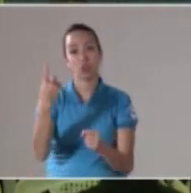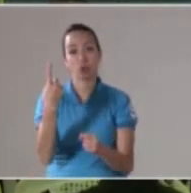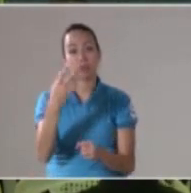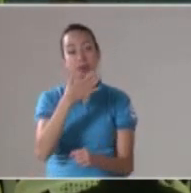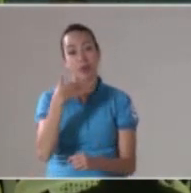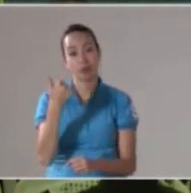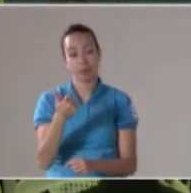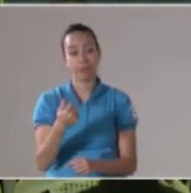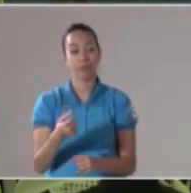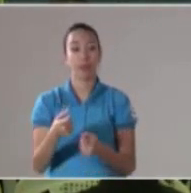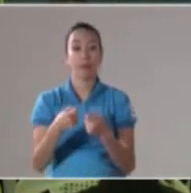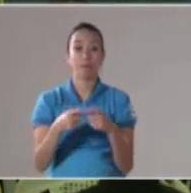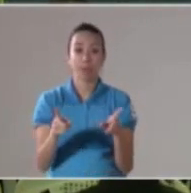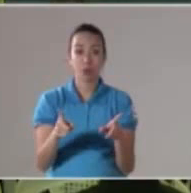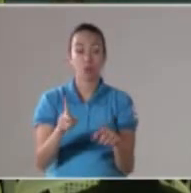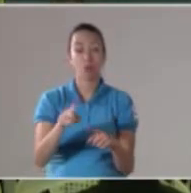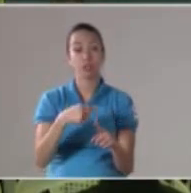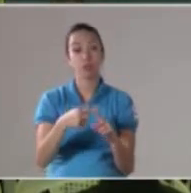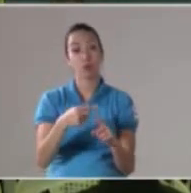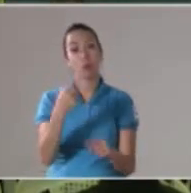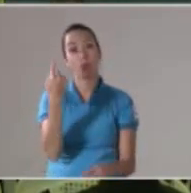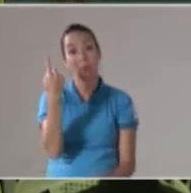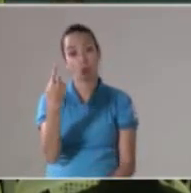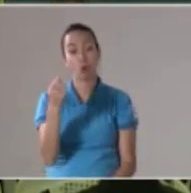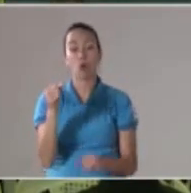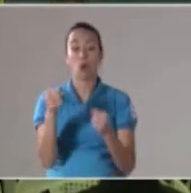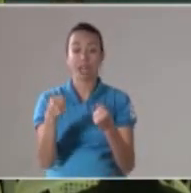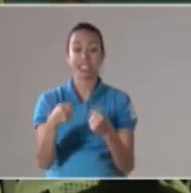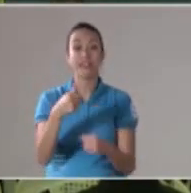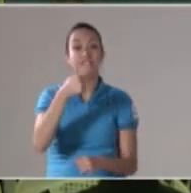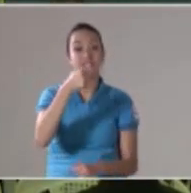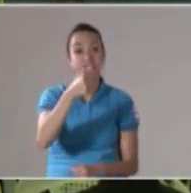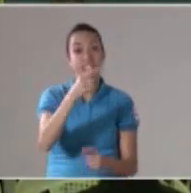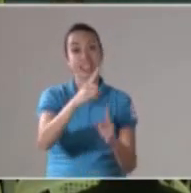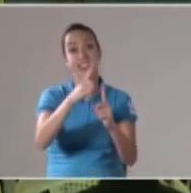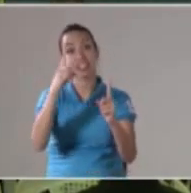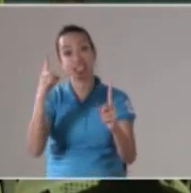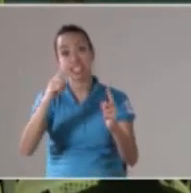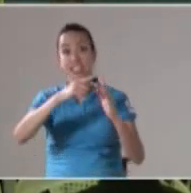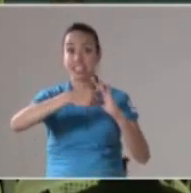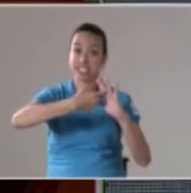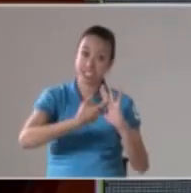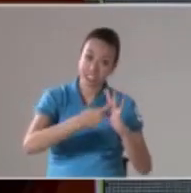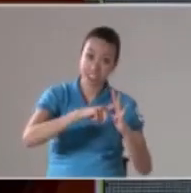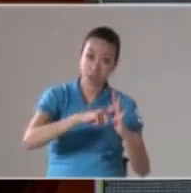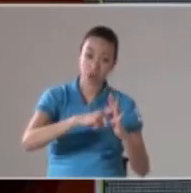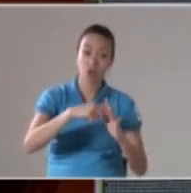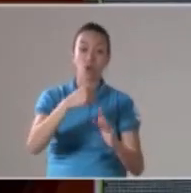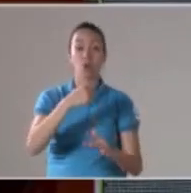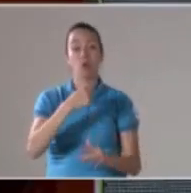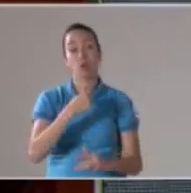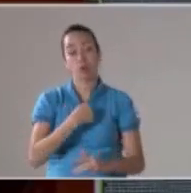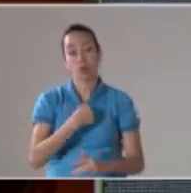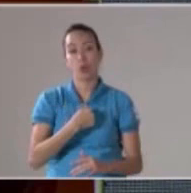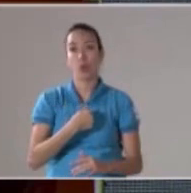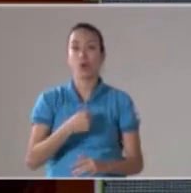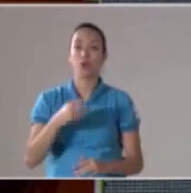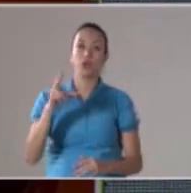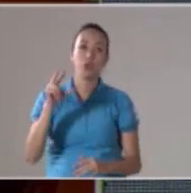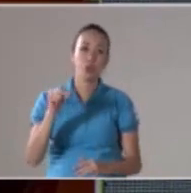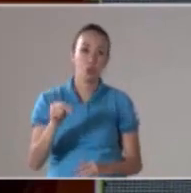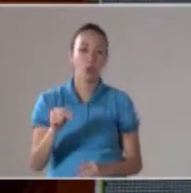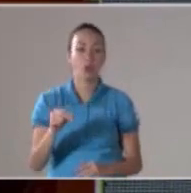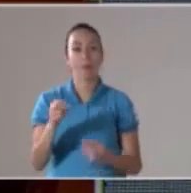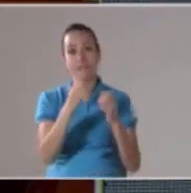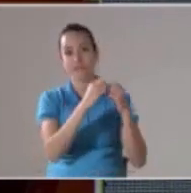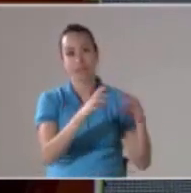pueda participar de las plagas, ¿verdad?, que vienen a aquellos que se enfermaron. Entonces